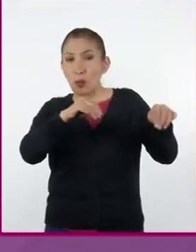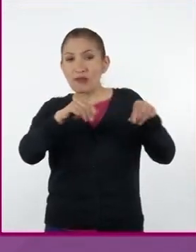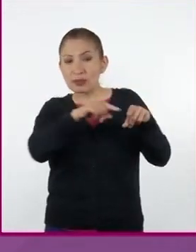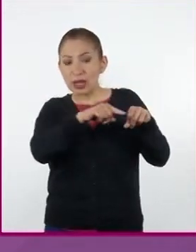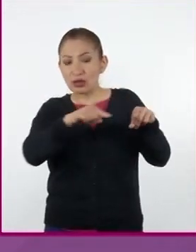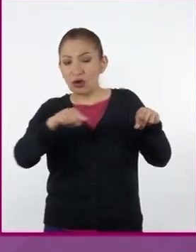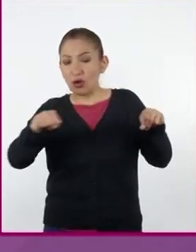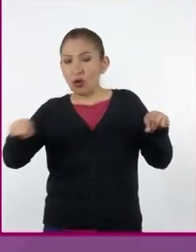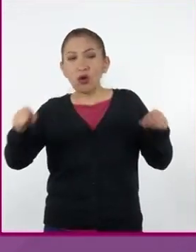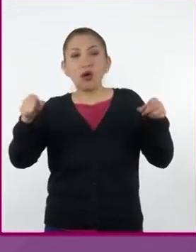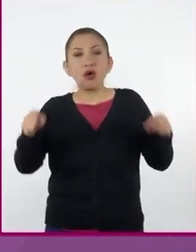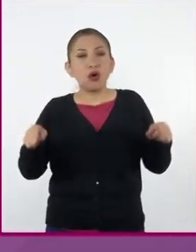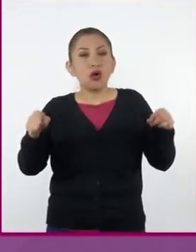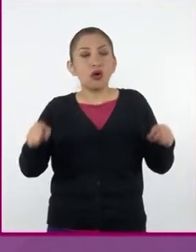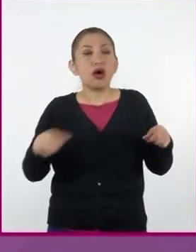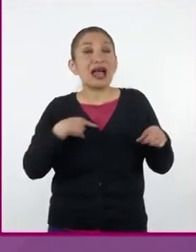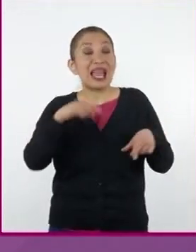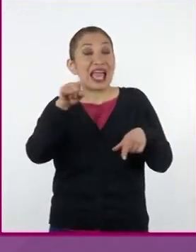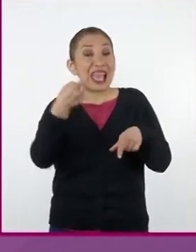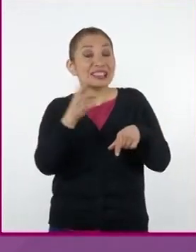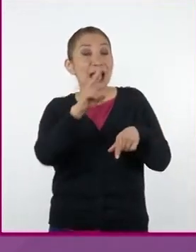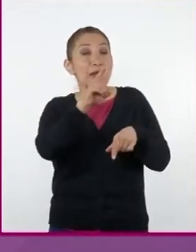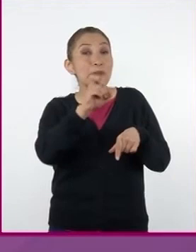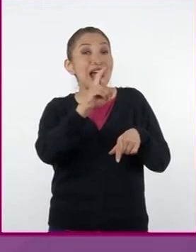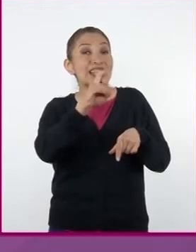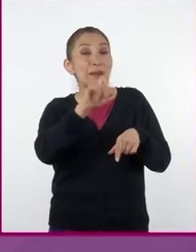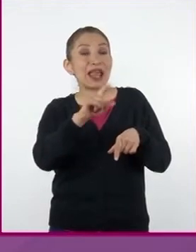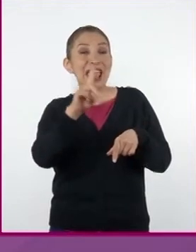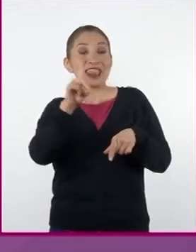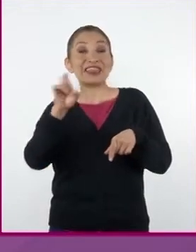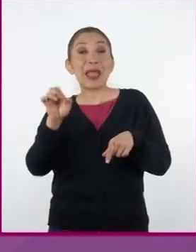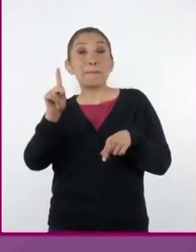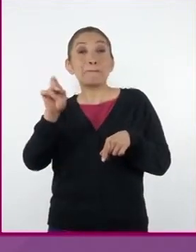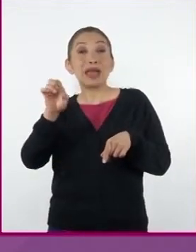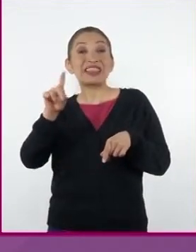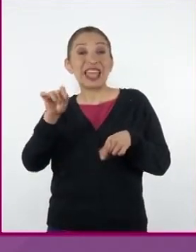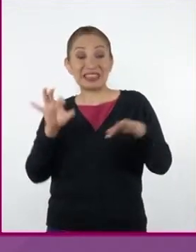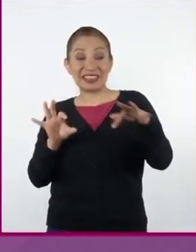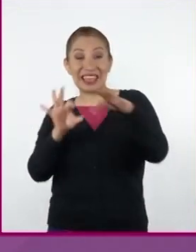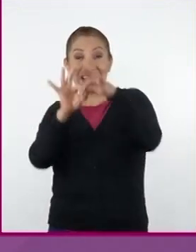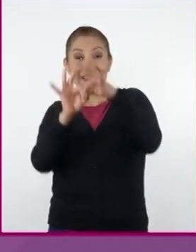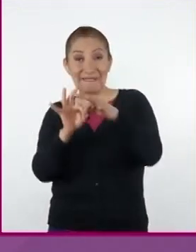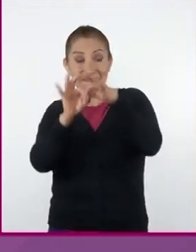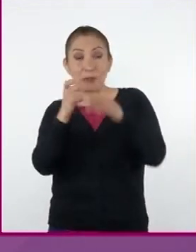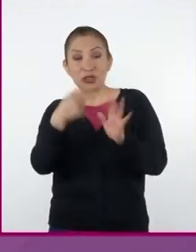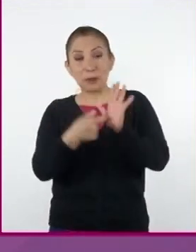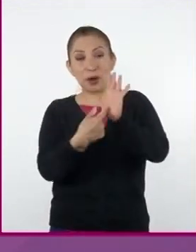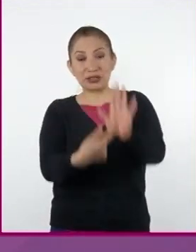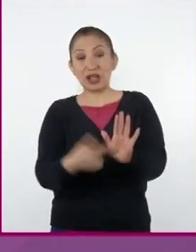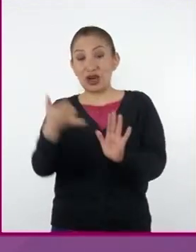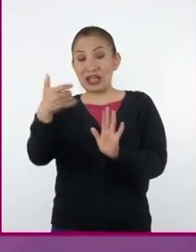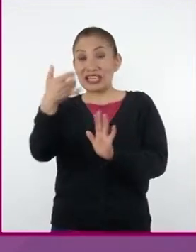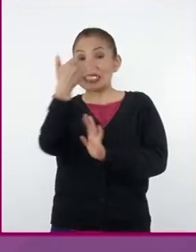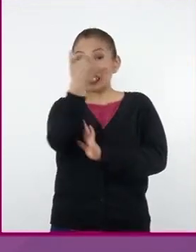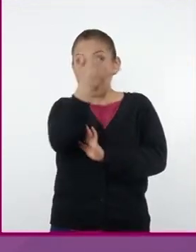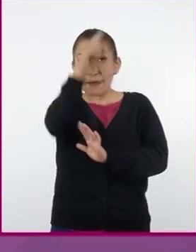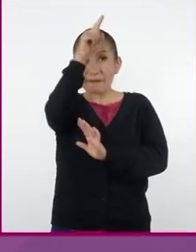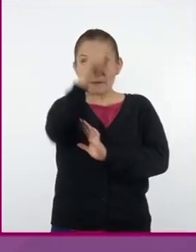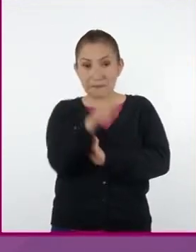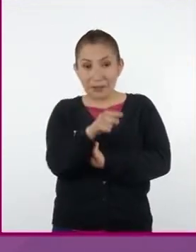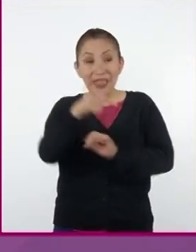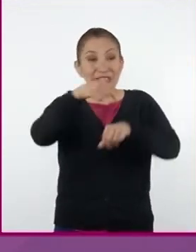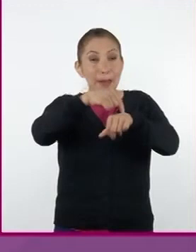movimiento, es decir, que es una variable dependiente. Por eso la representamos en el eje Y.